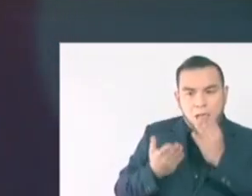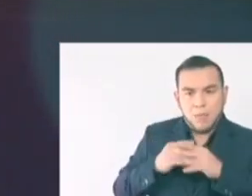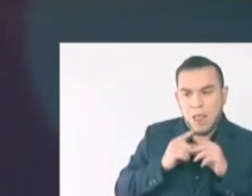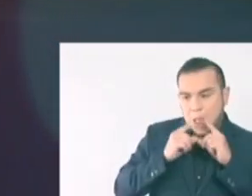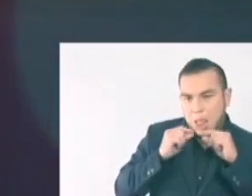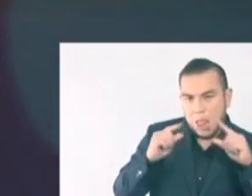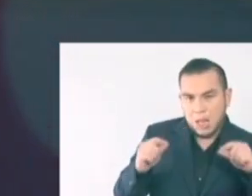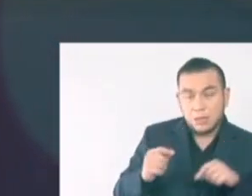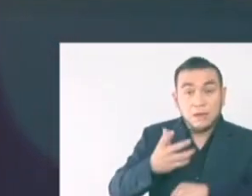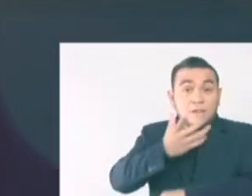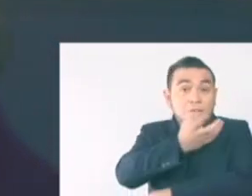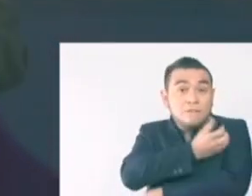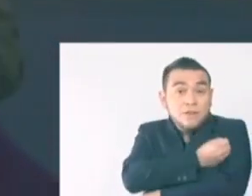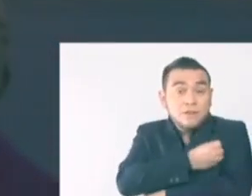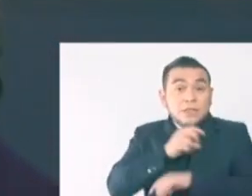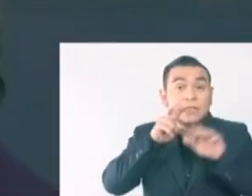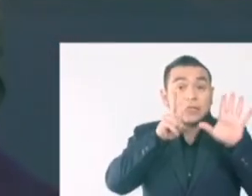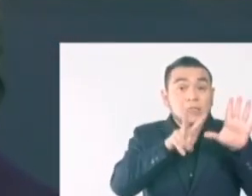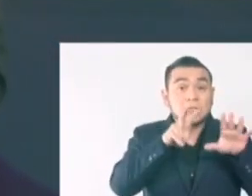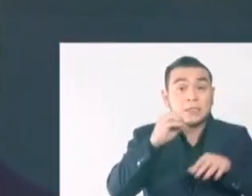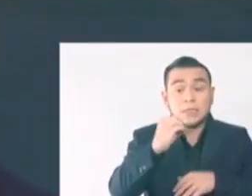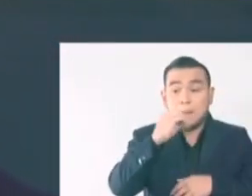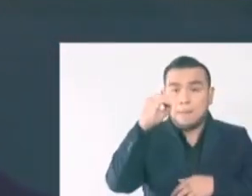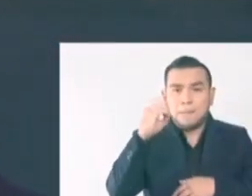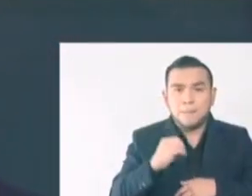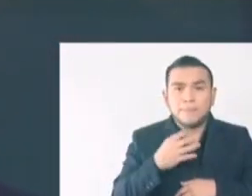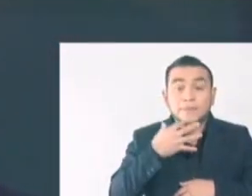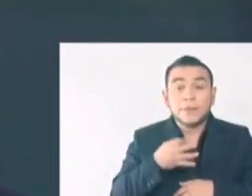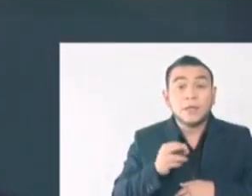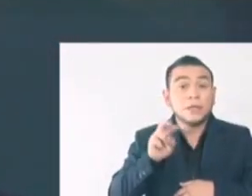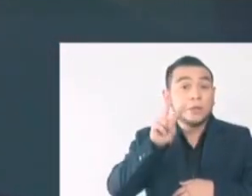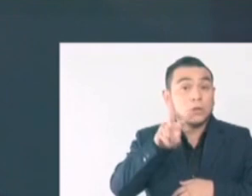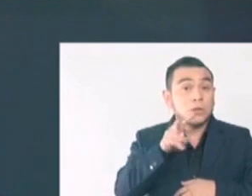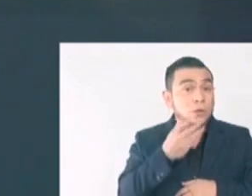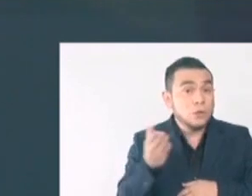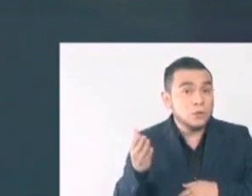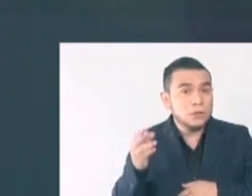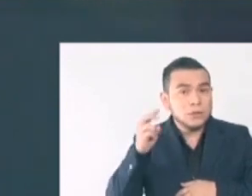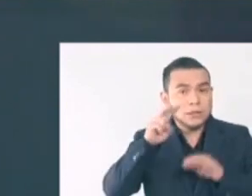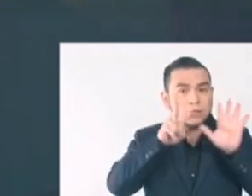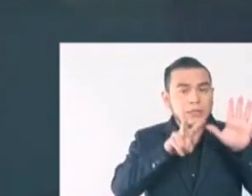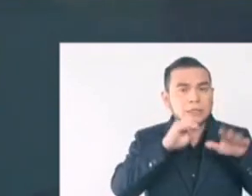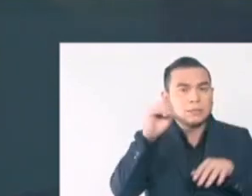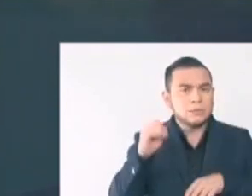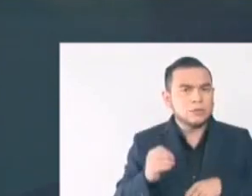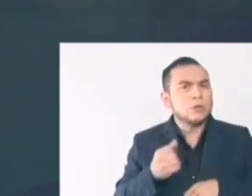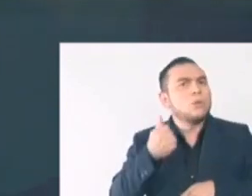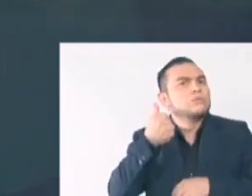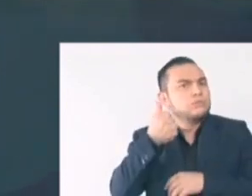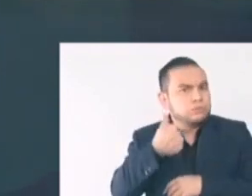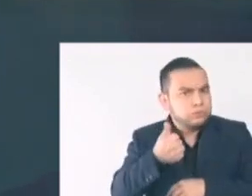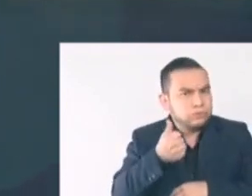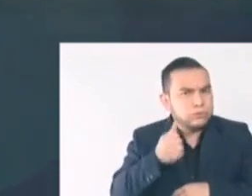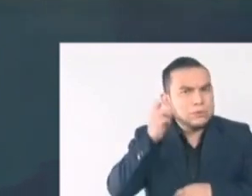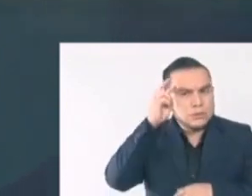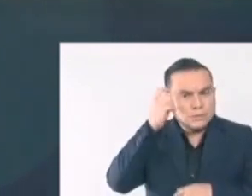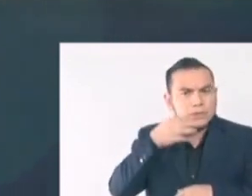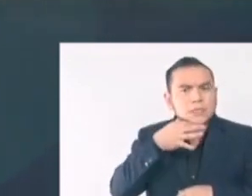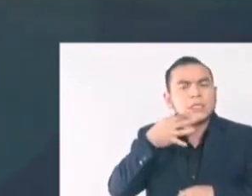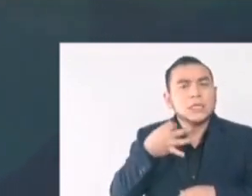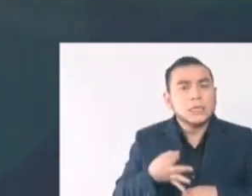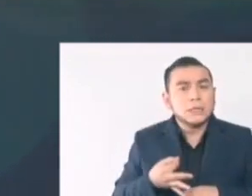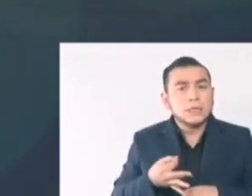tenía una eficacia del 70%. Quiero decir dos cosas al respecto. 70% no es poca eficacia. 70% es más alta incluso que